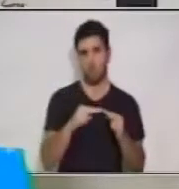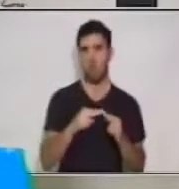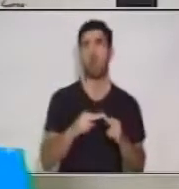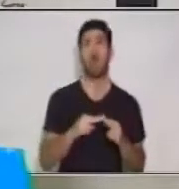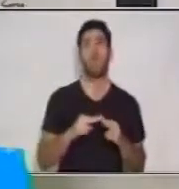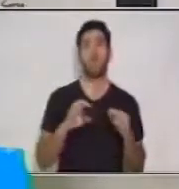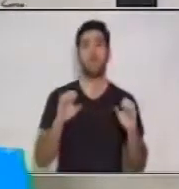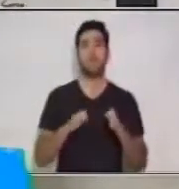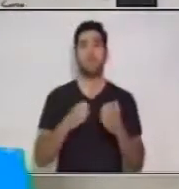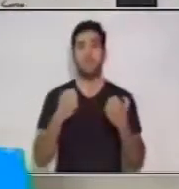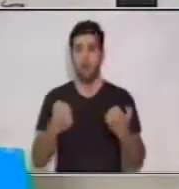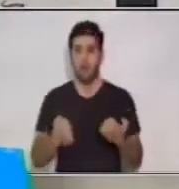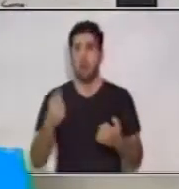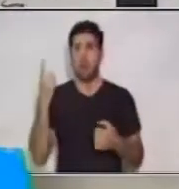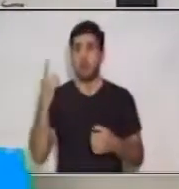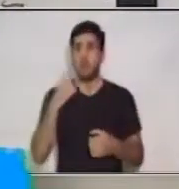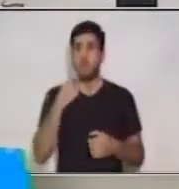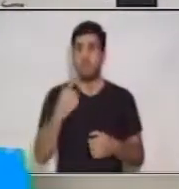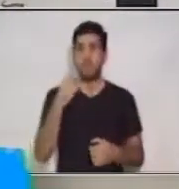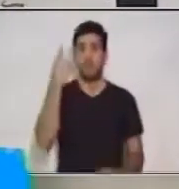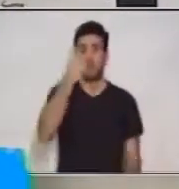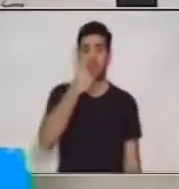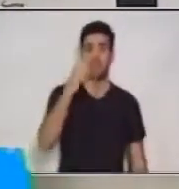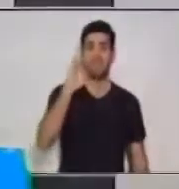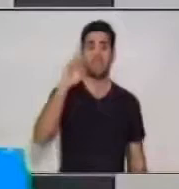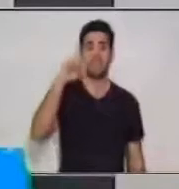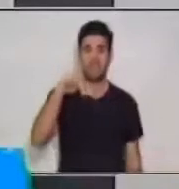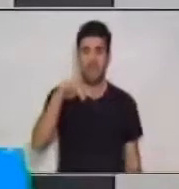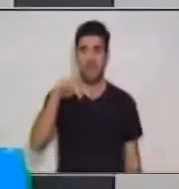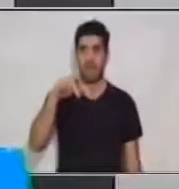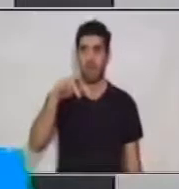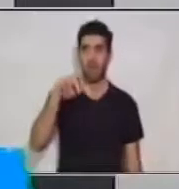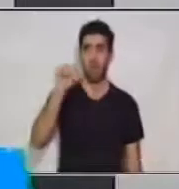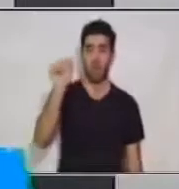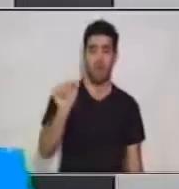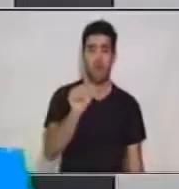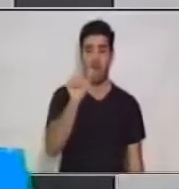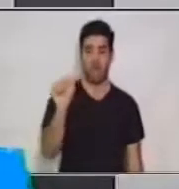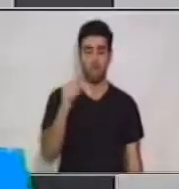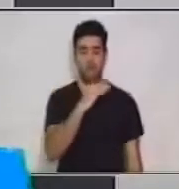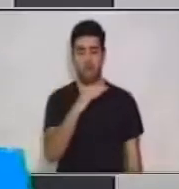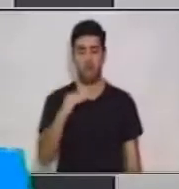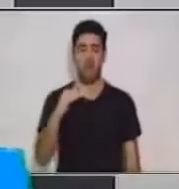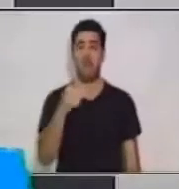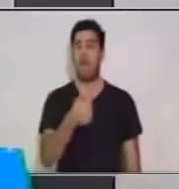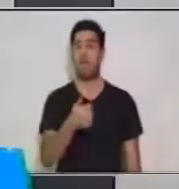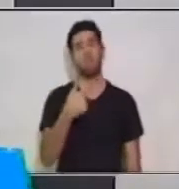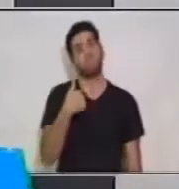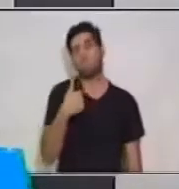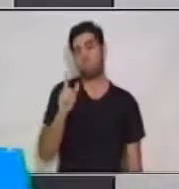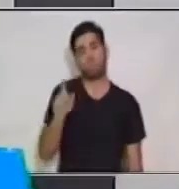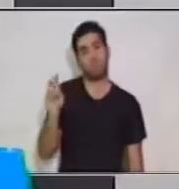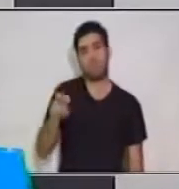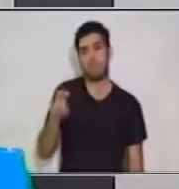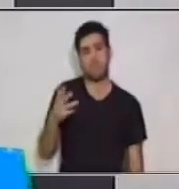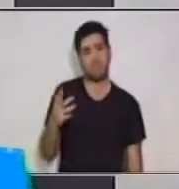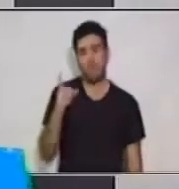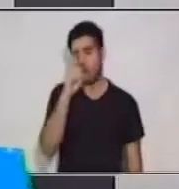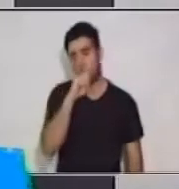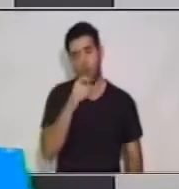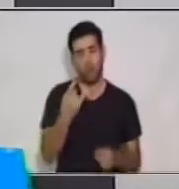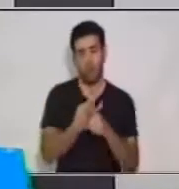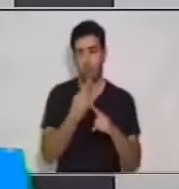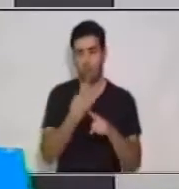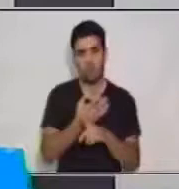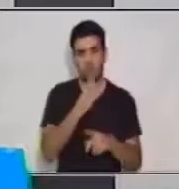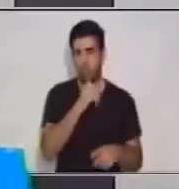Así que la parte donde dice seno de alfa dividido A no nos sirve, no nos es útil en este